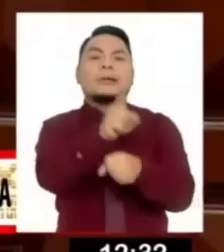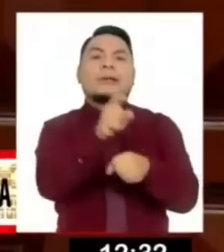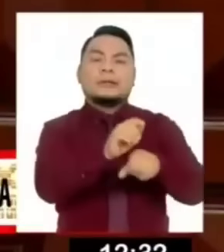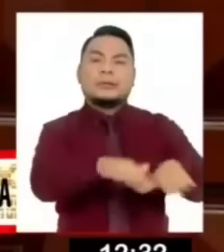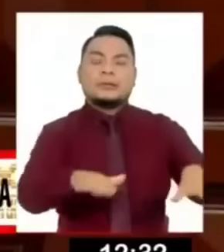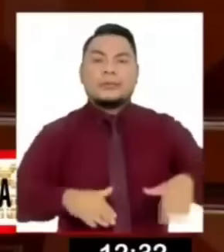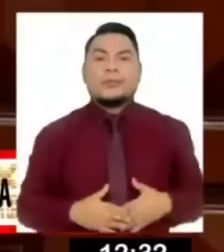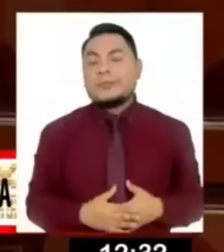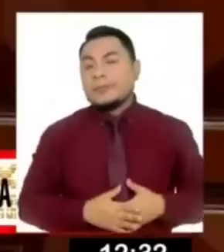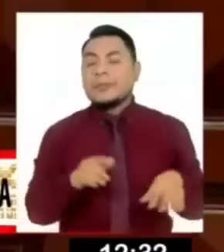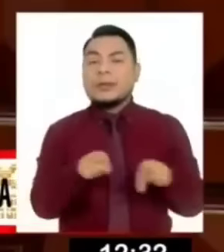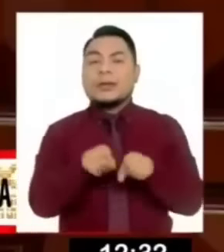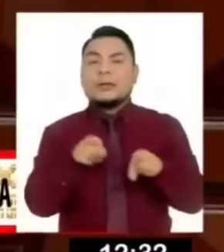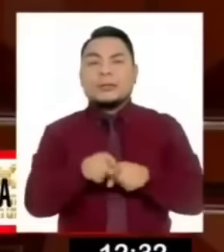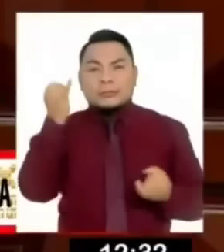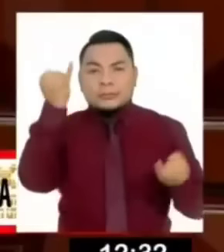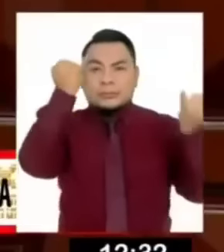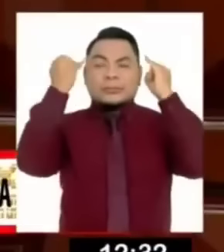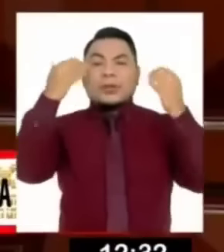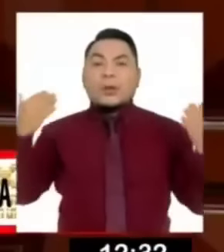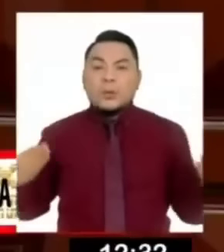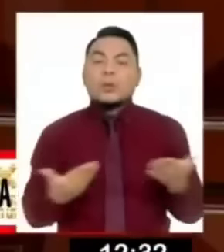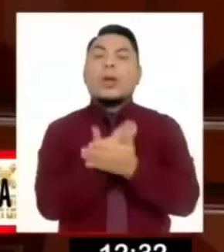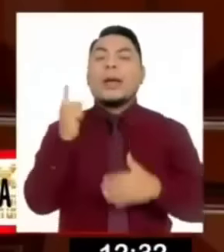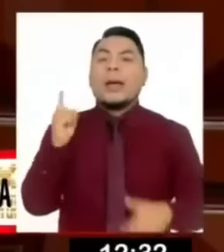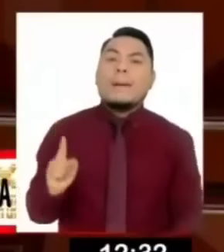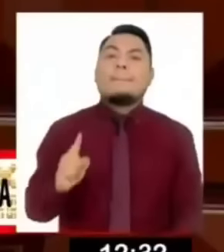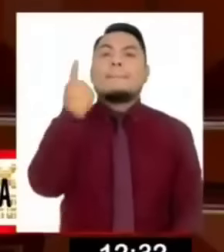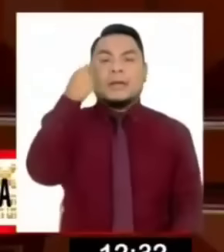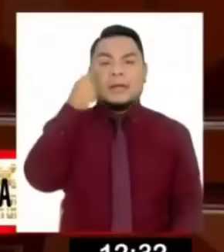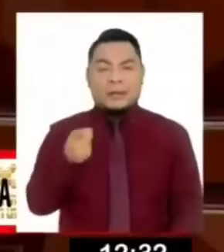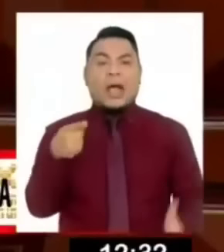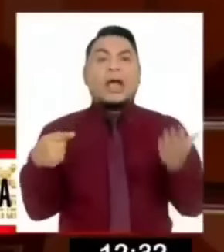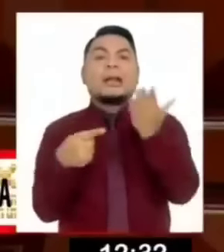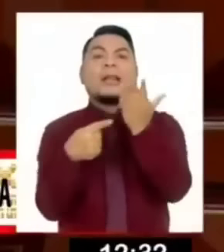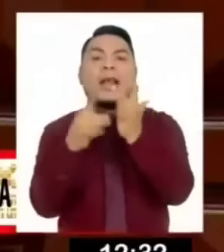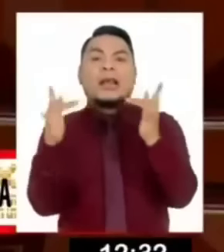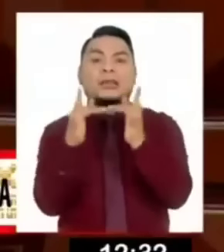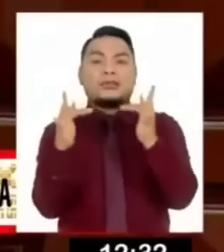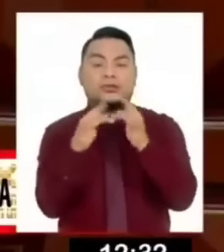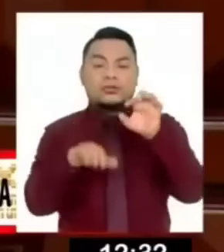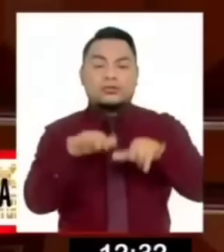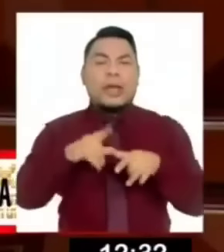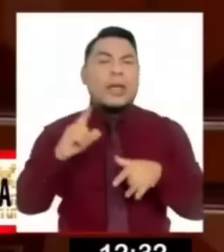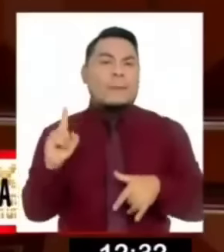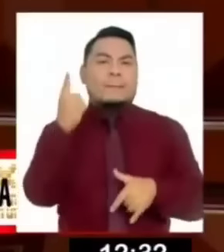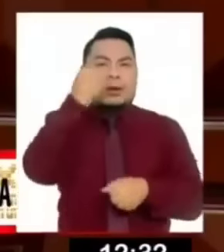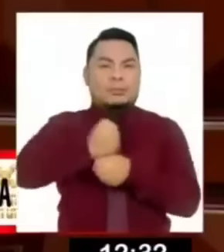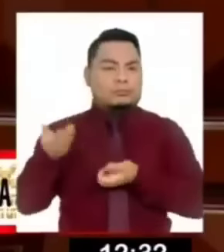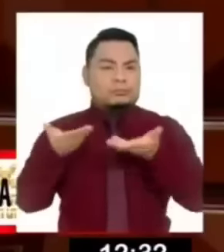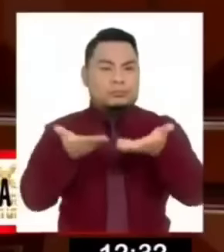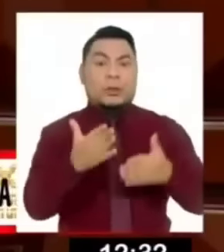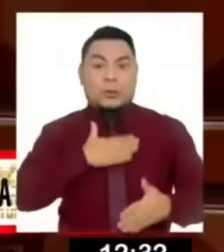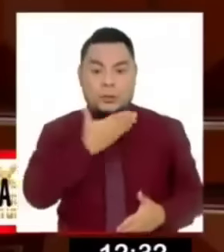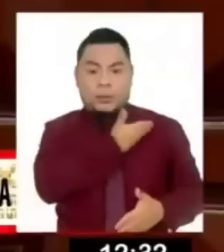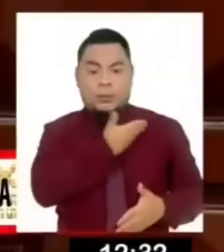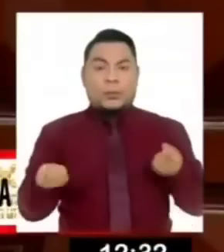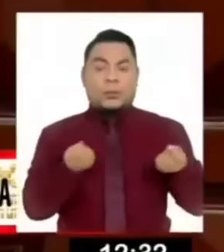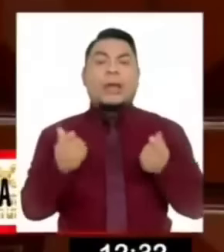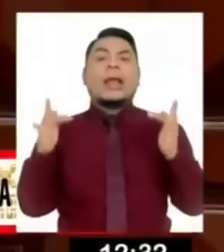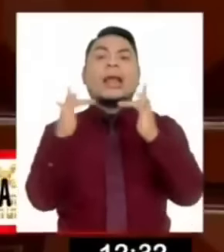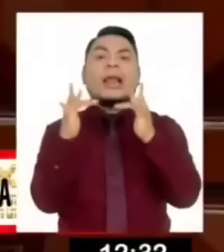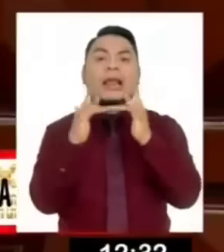La innovación será una prioridad en las escuelas y la conectividad a Internet. En nuestro gobierno, el